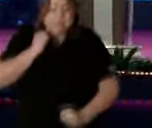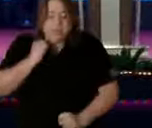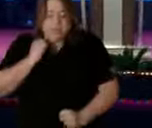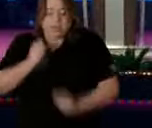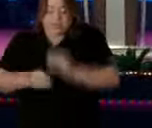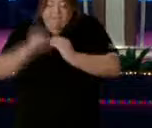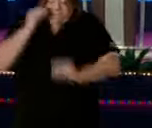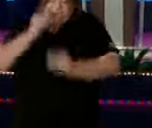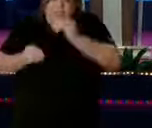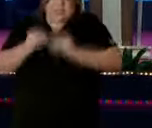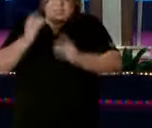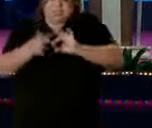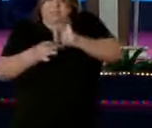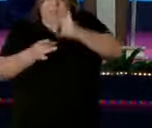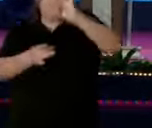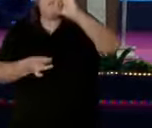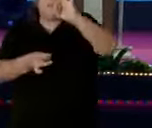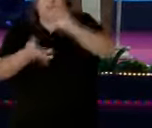Santo.